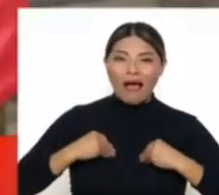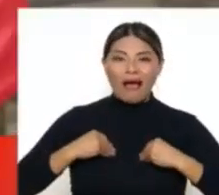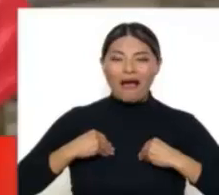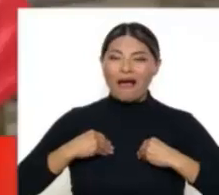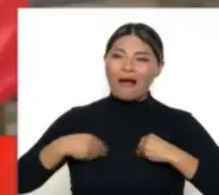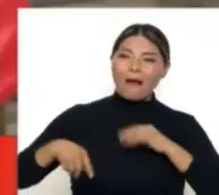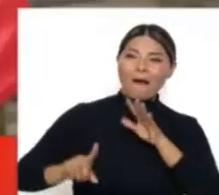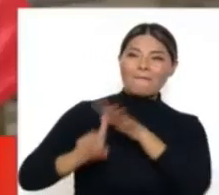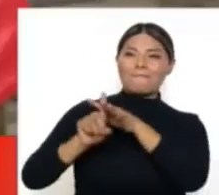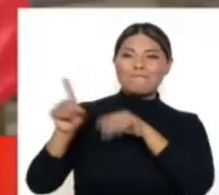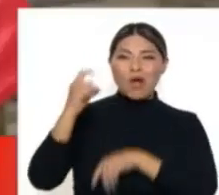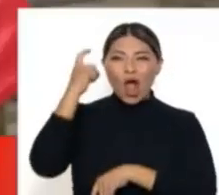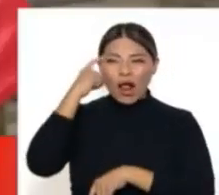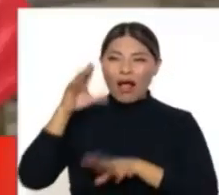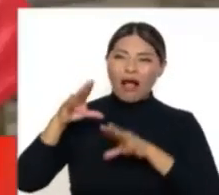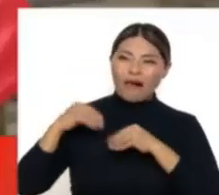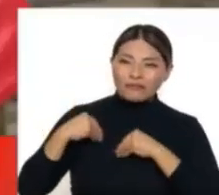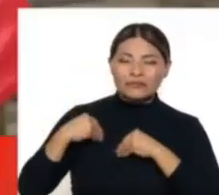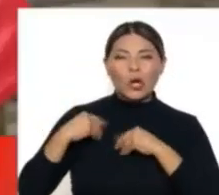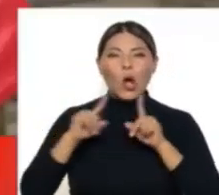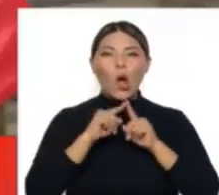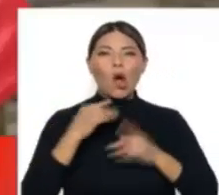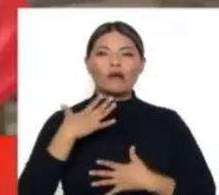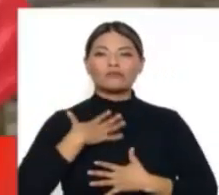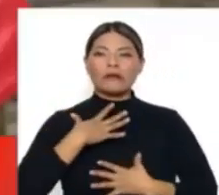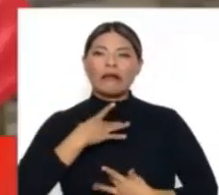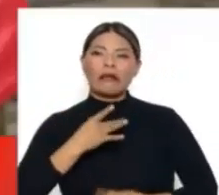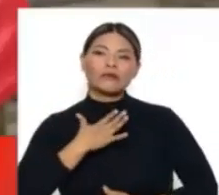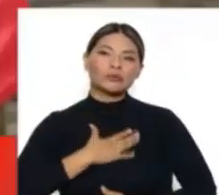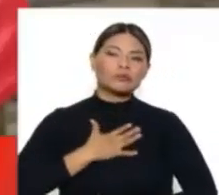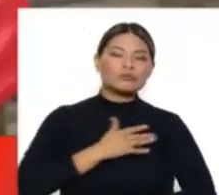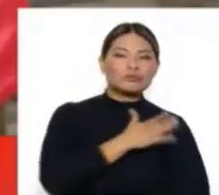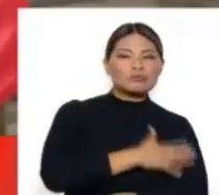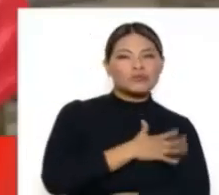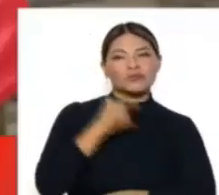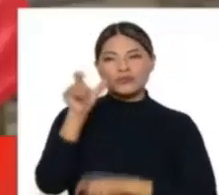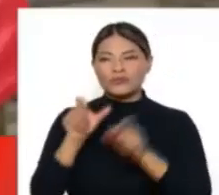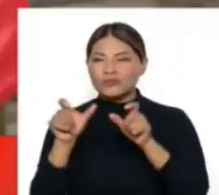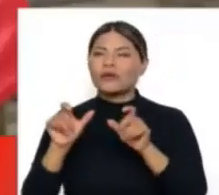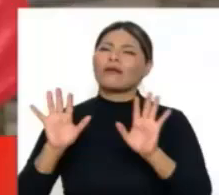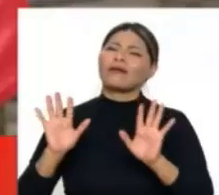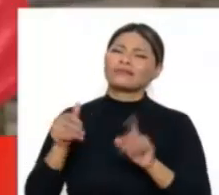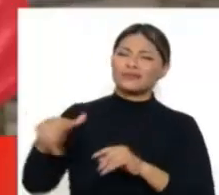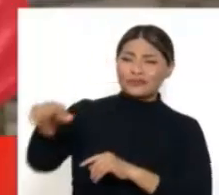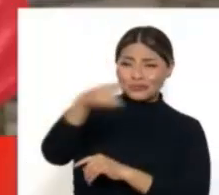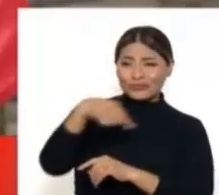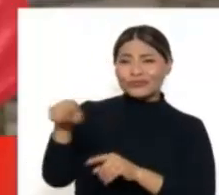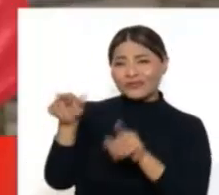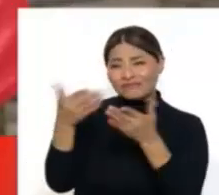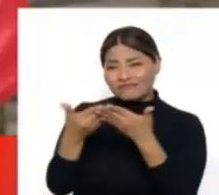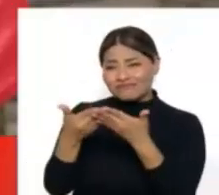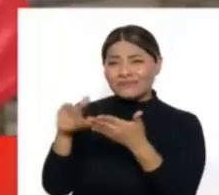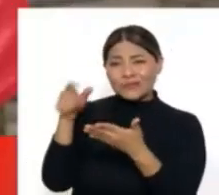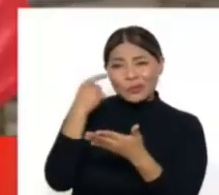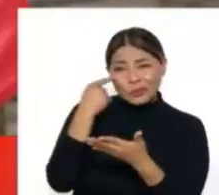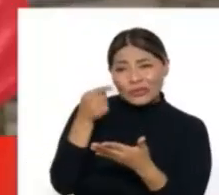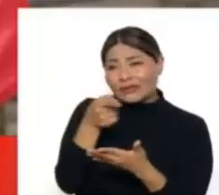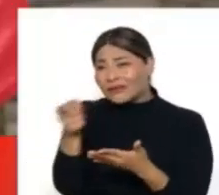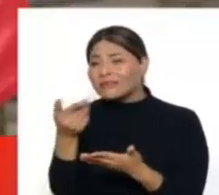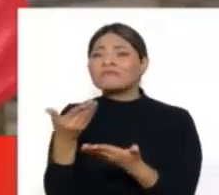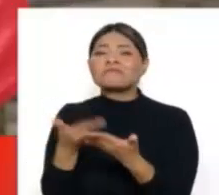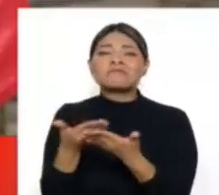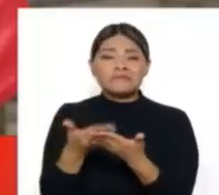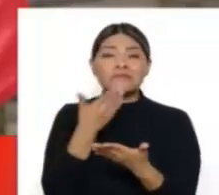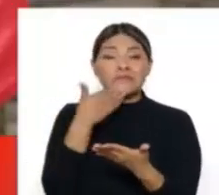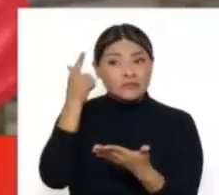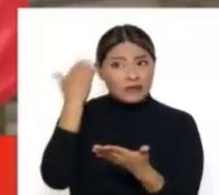cálculo político ni a los intereses personales. Ustedes podrán darse cuenta de quiénes